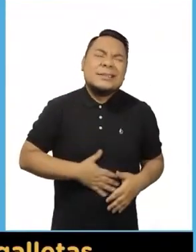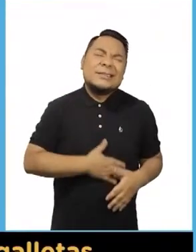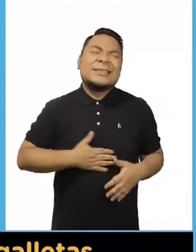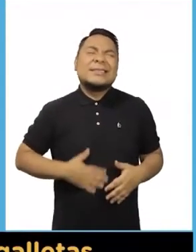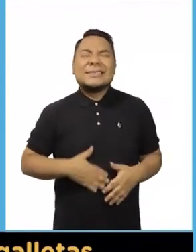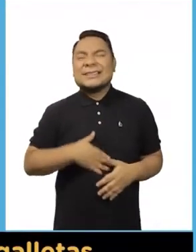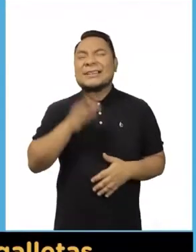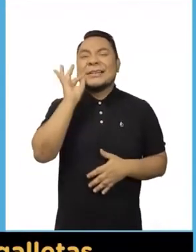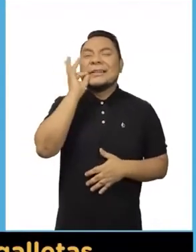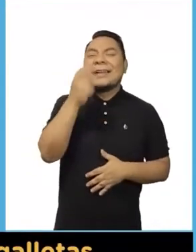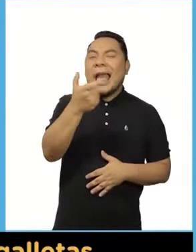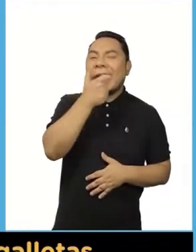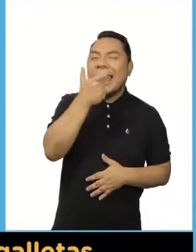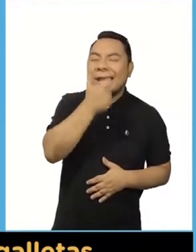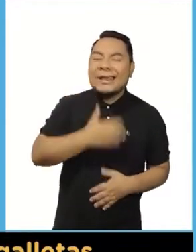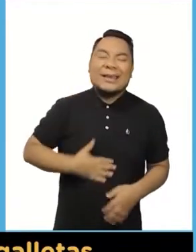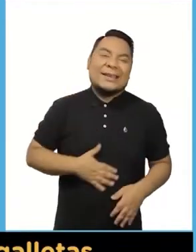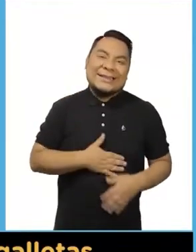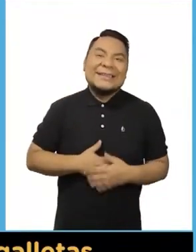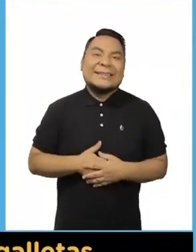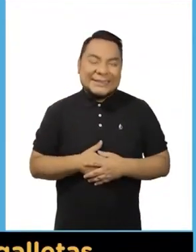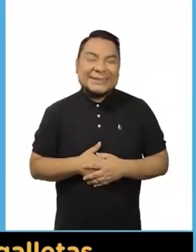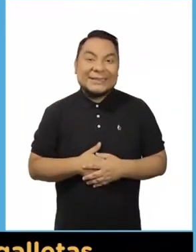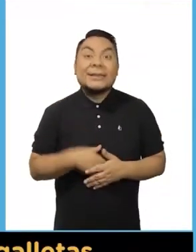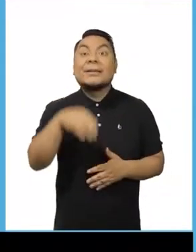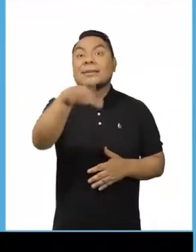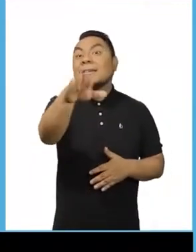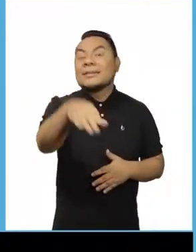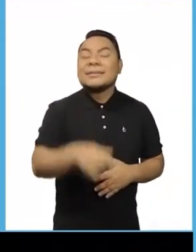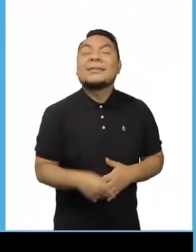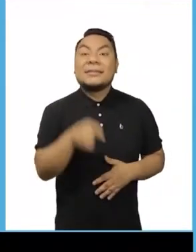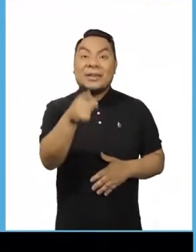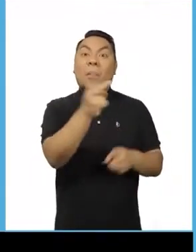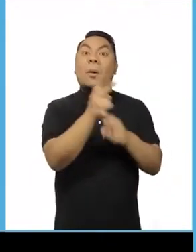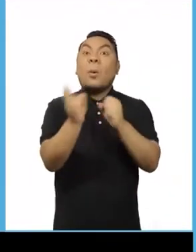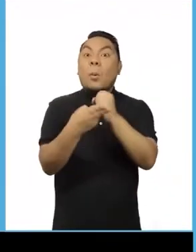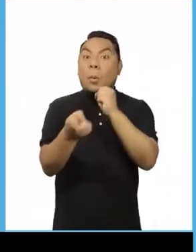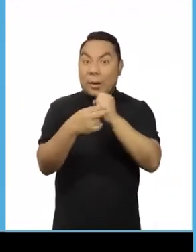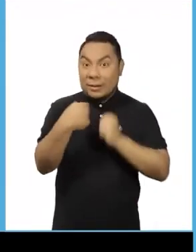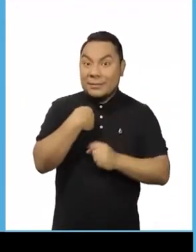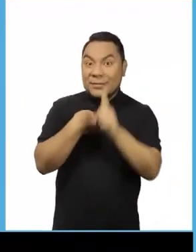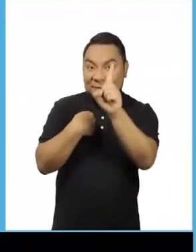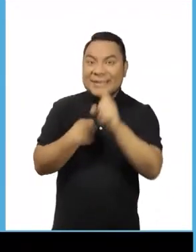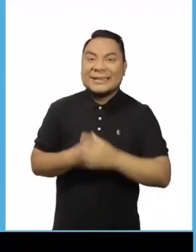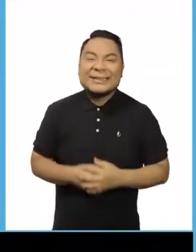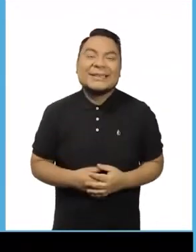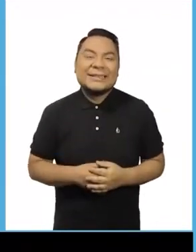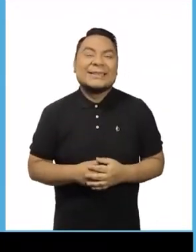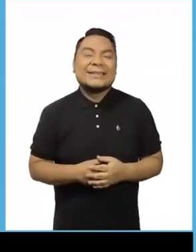¡Ya me antojaron esas deliciosas galletas! ¡Chicos! ¡Guárdenme una!